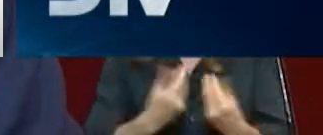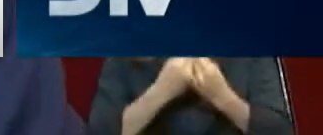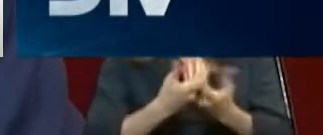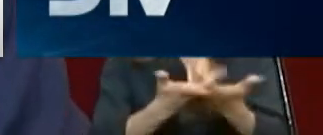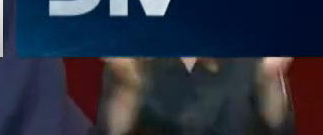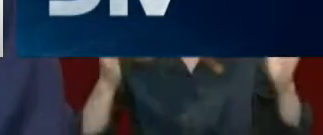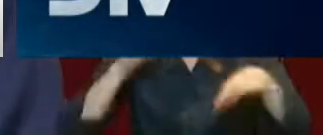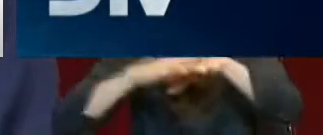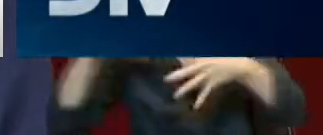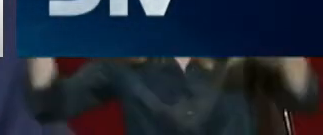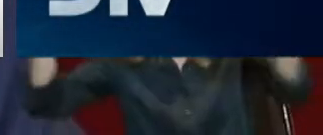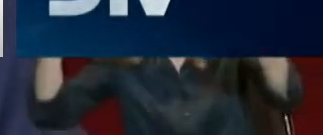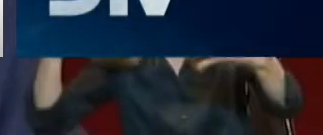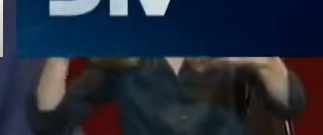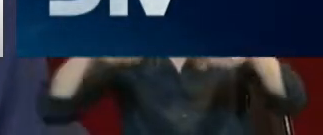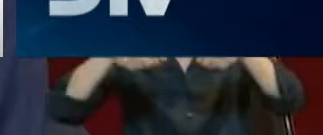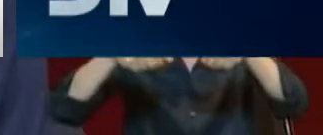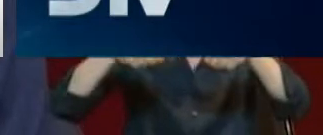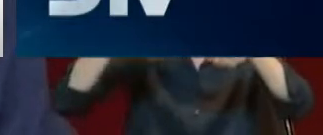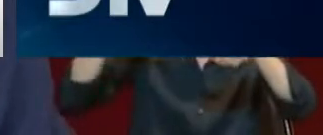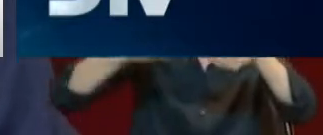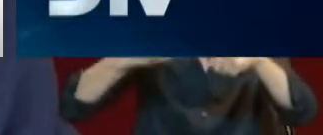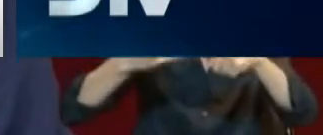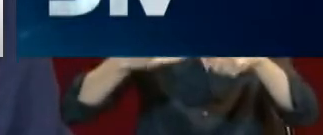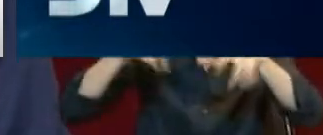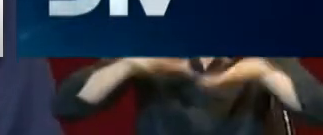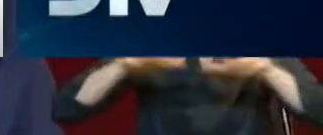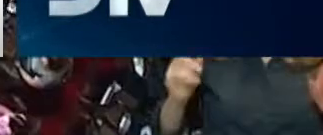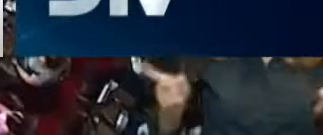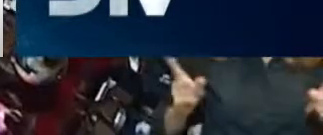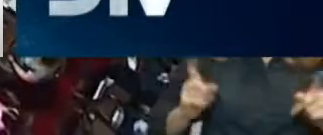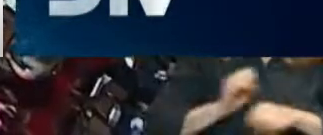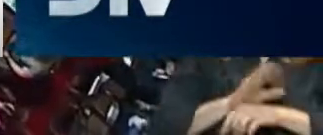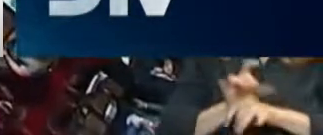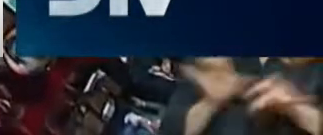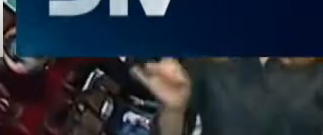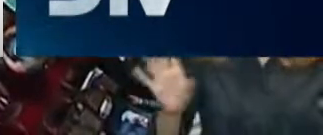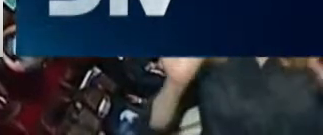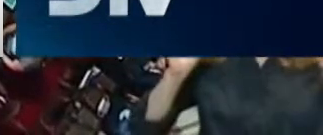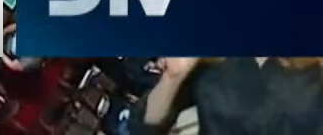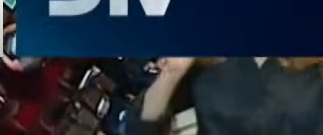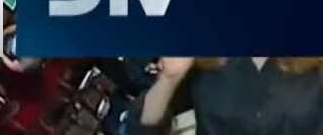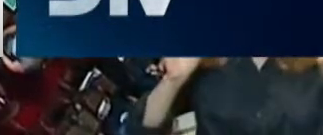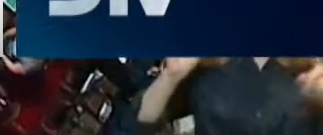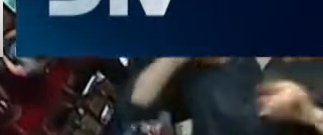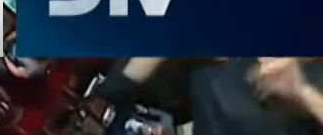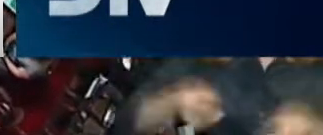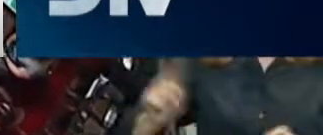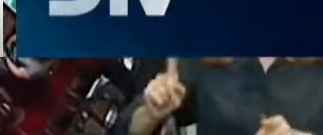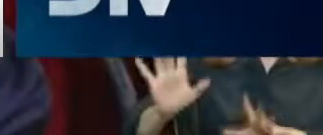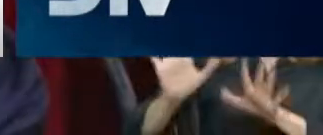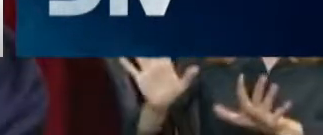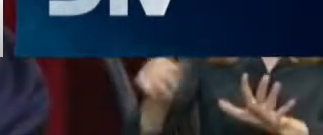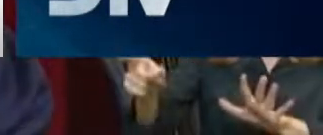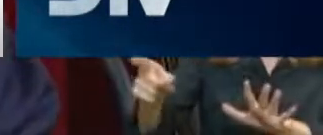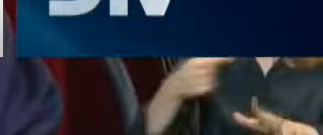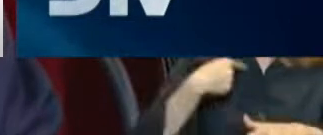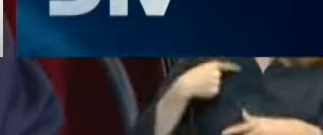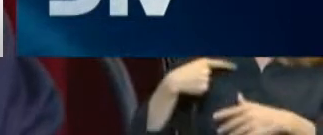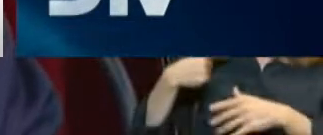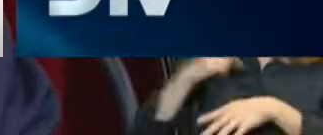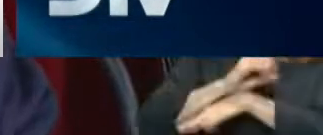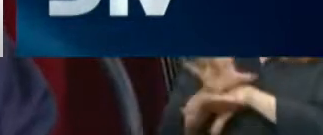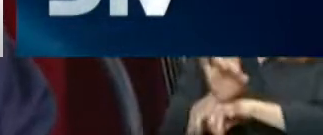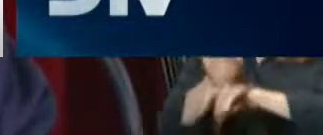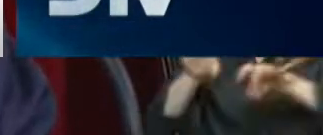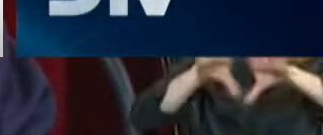de diciembre, dice el decreto 761. ¿Y cuáles son los proyectos que se pretenden aprobar en esta